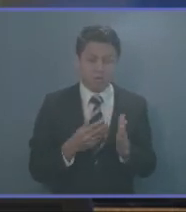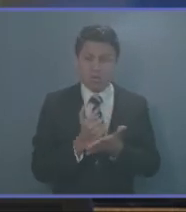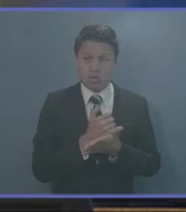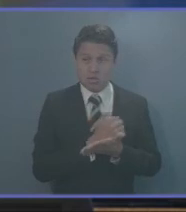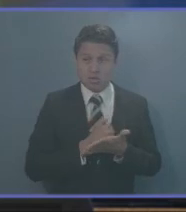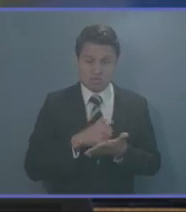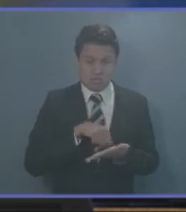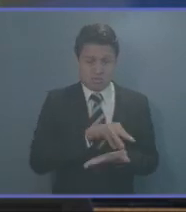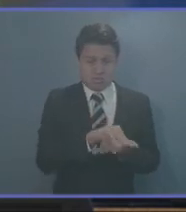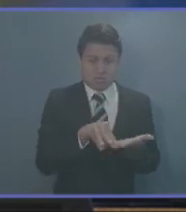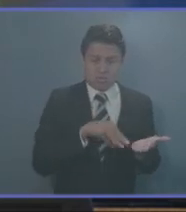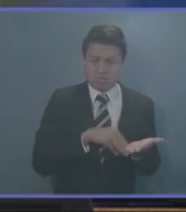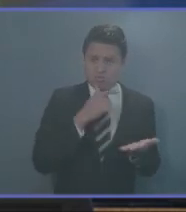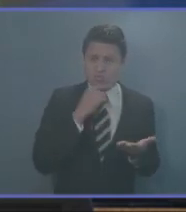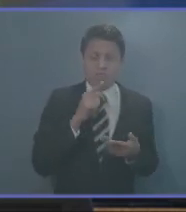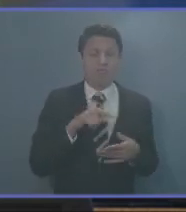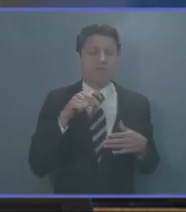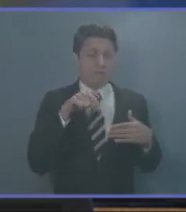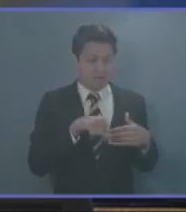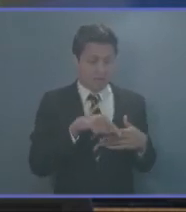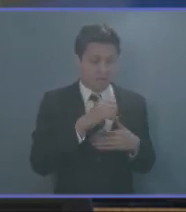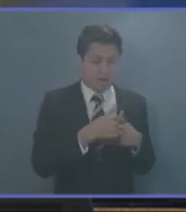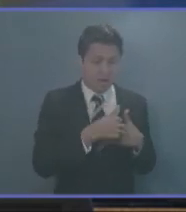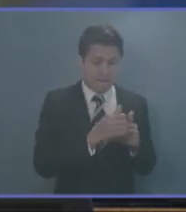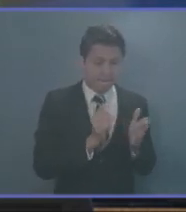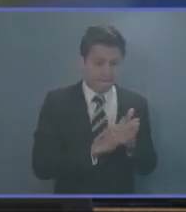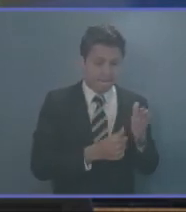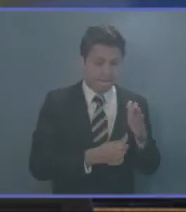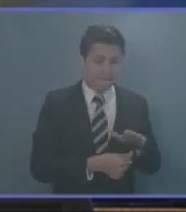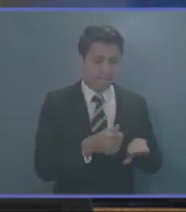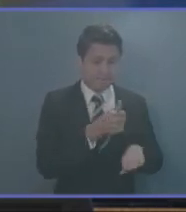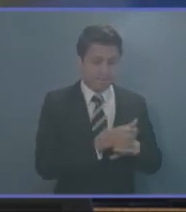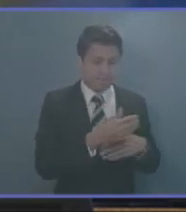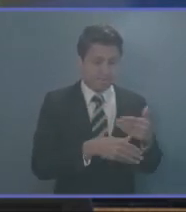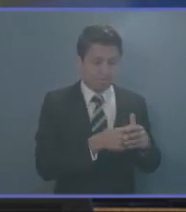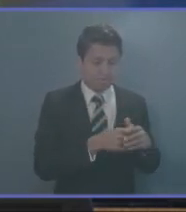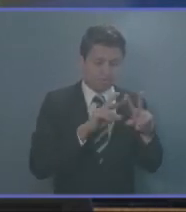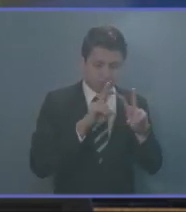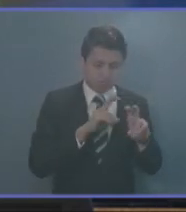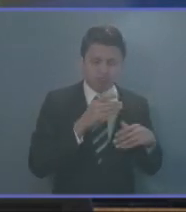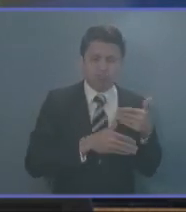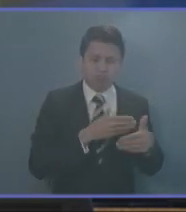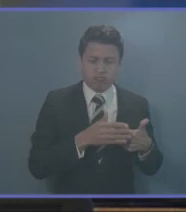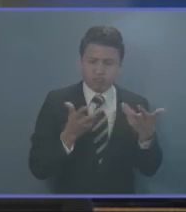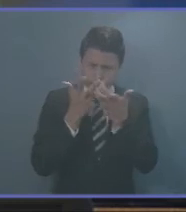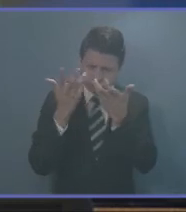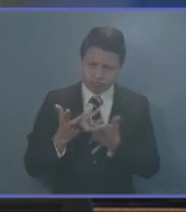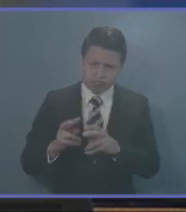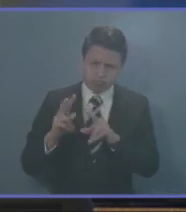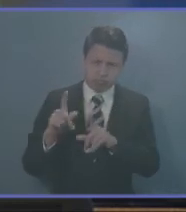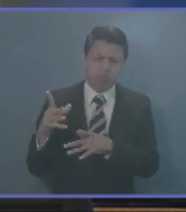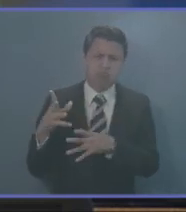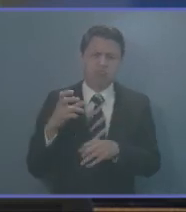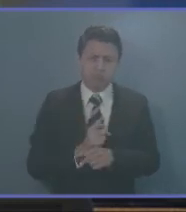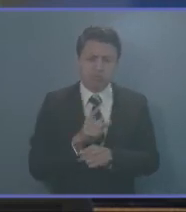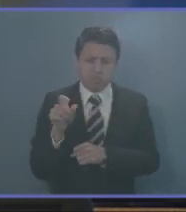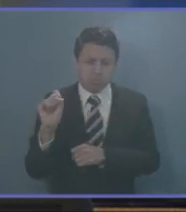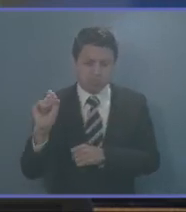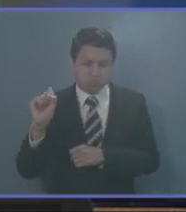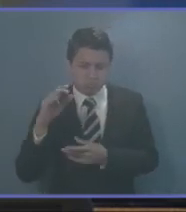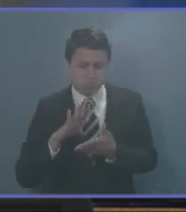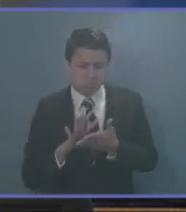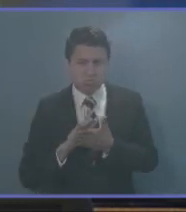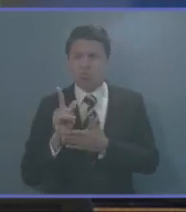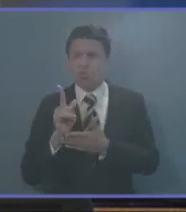Pública Municipal, dicha administración practicará las investigaciones administrativas pertinentes para asegurar la obtención